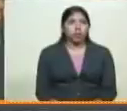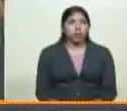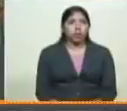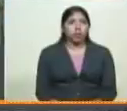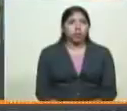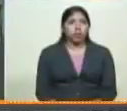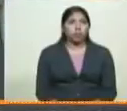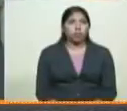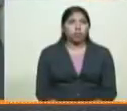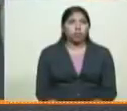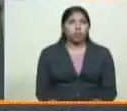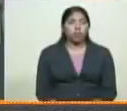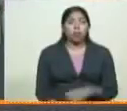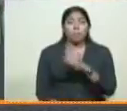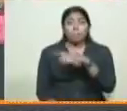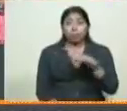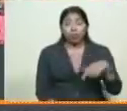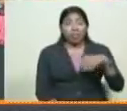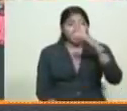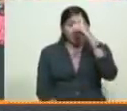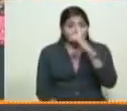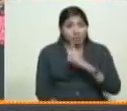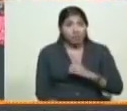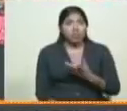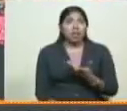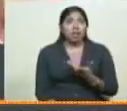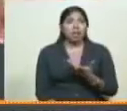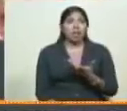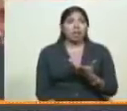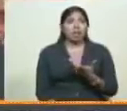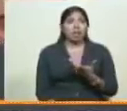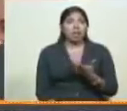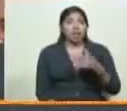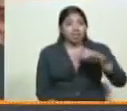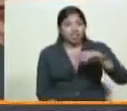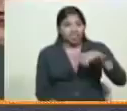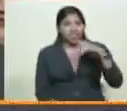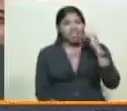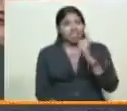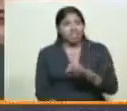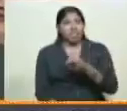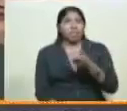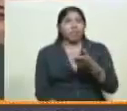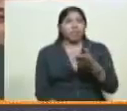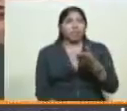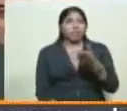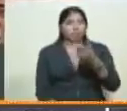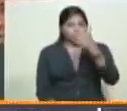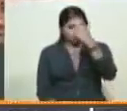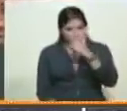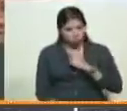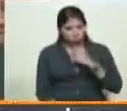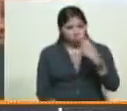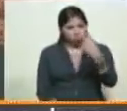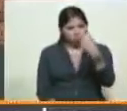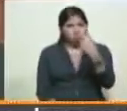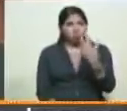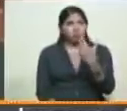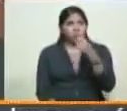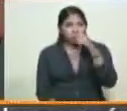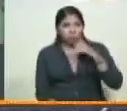las personas con alguna discapacidad. El centro tiene que ser el ser humano, el